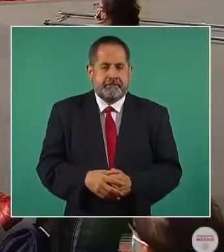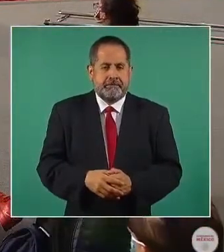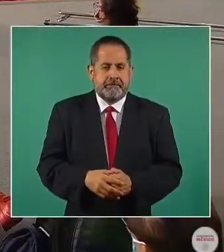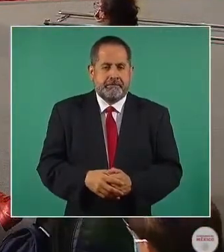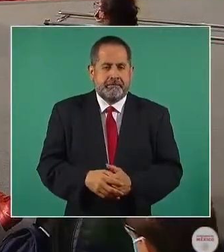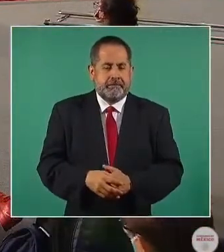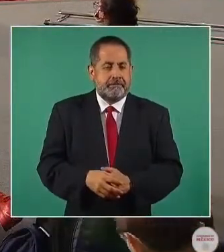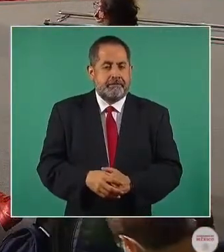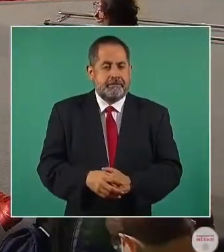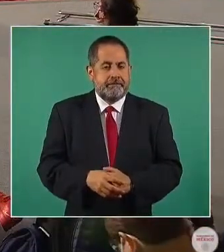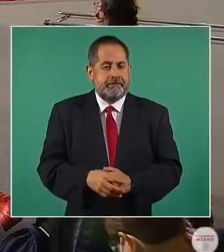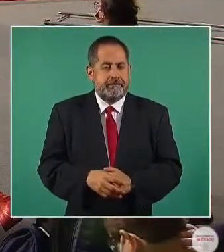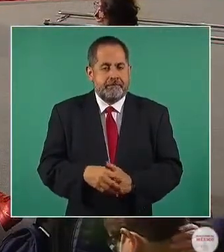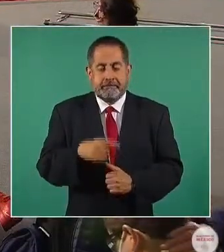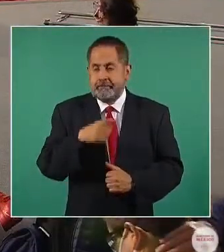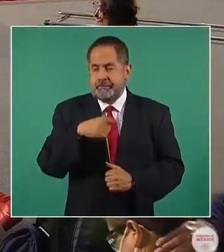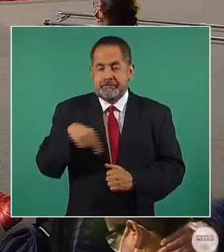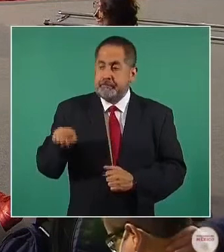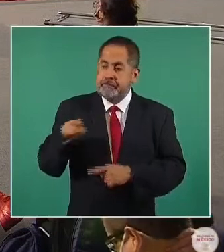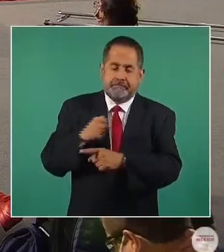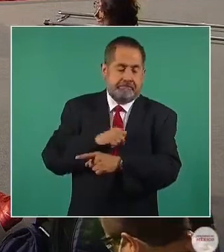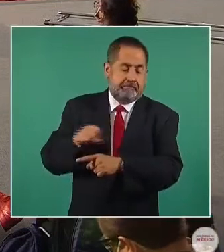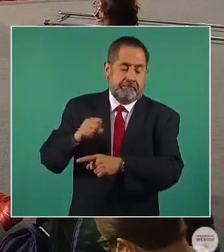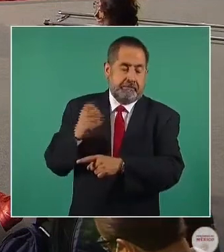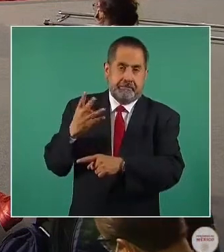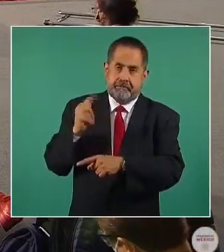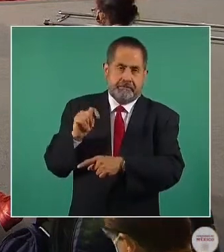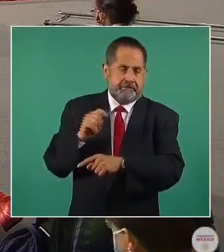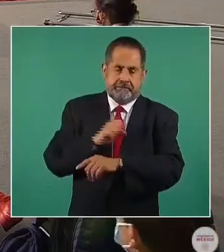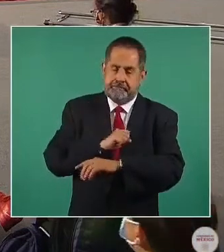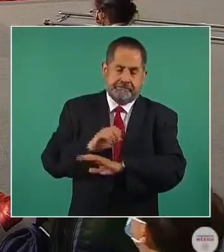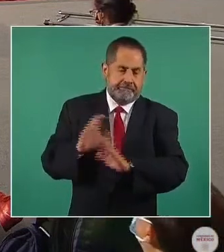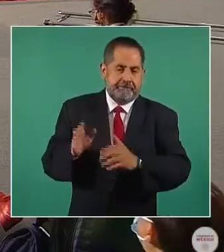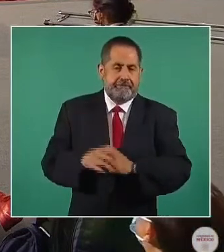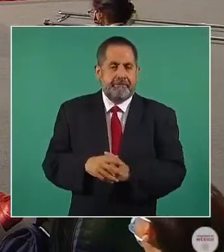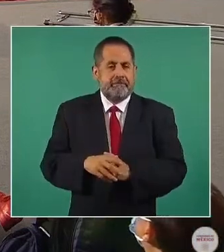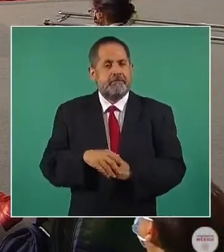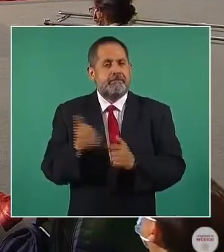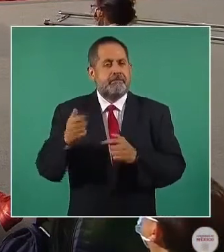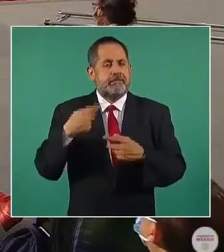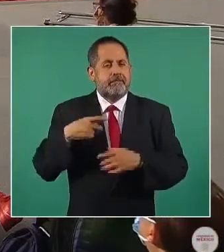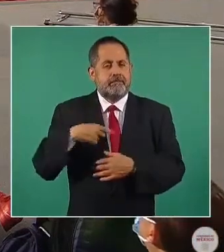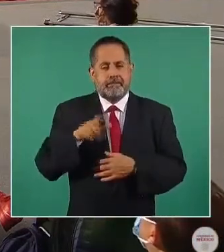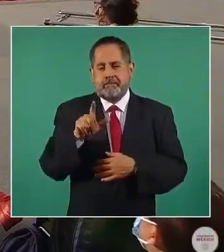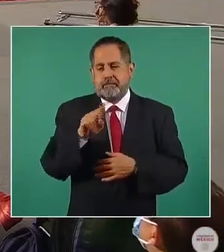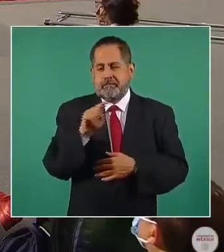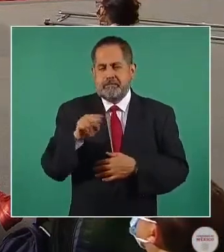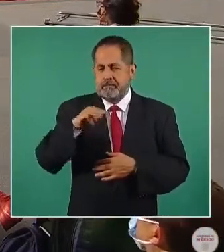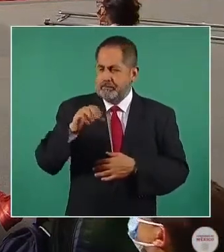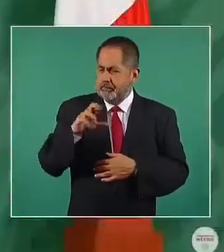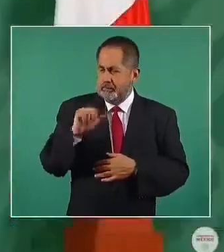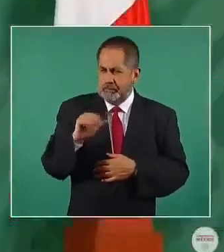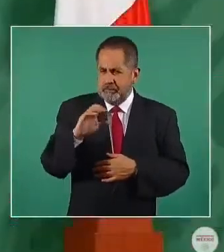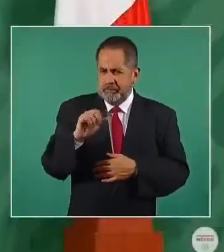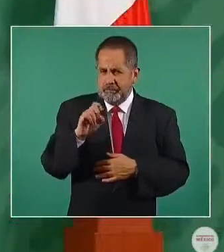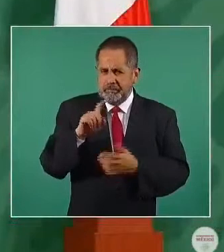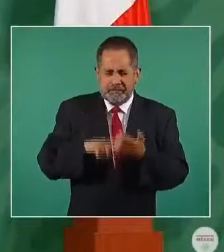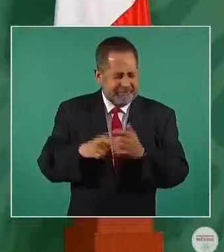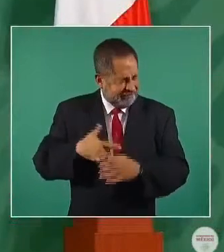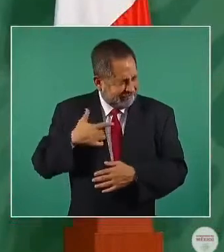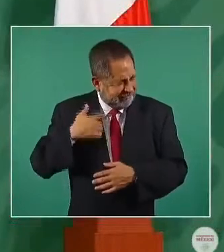Malosos los de la 4T. Luis María Calderón, esta me